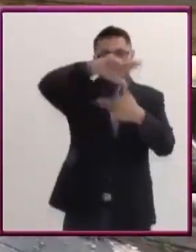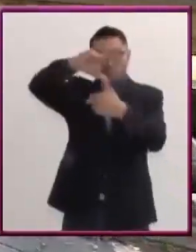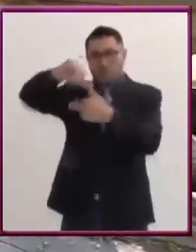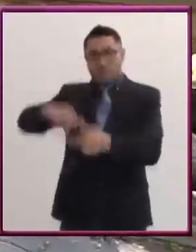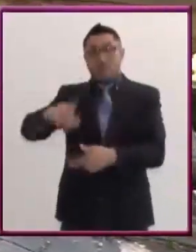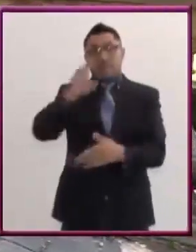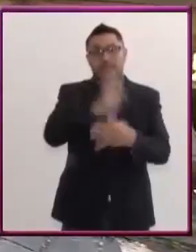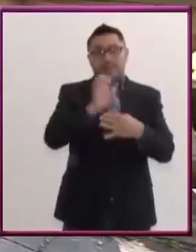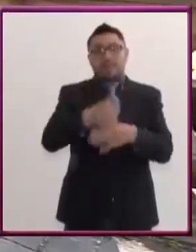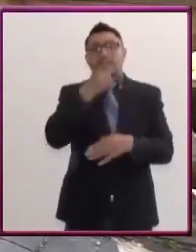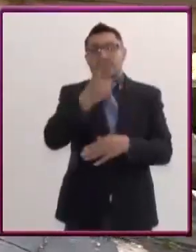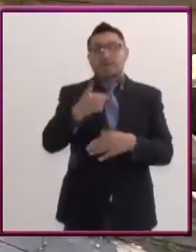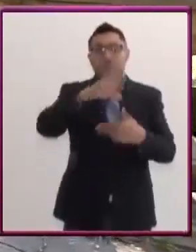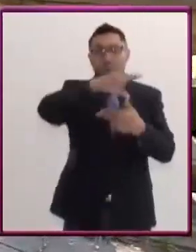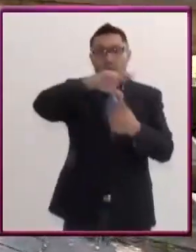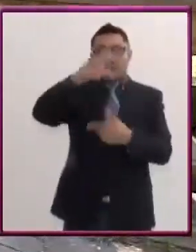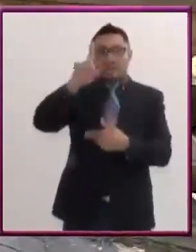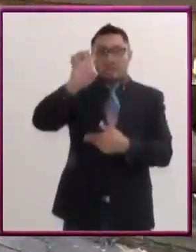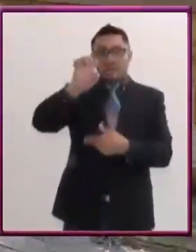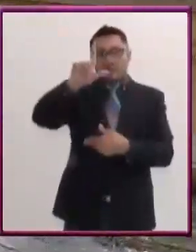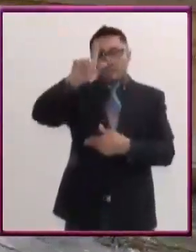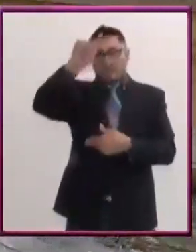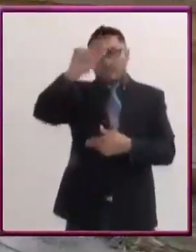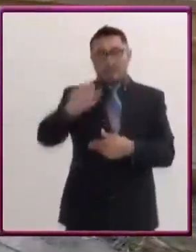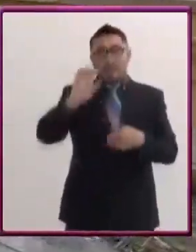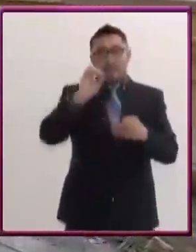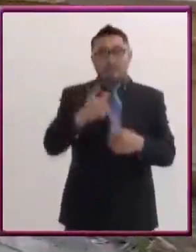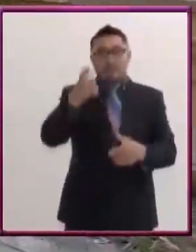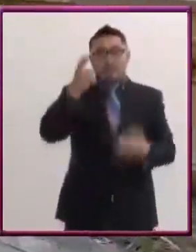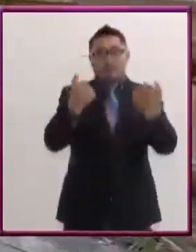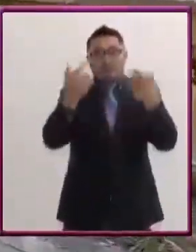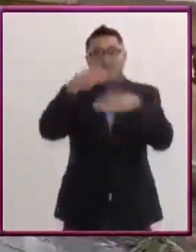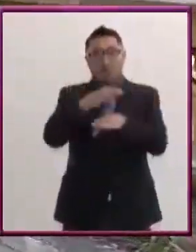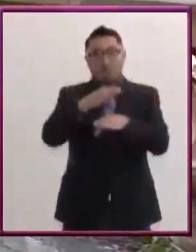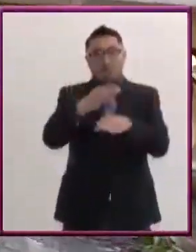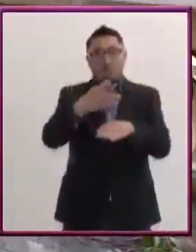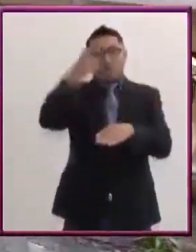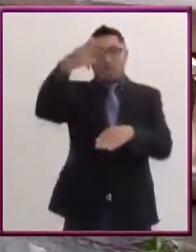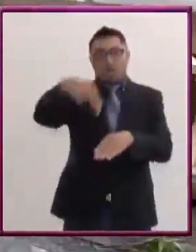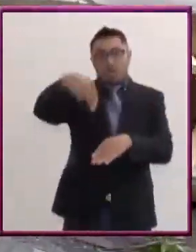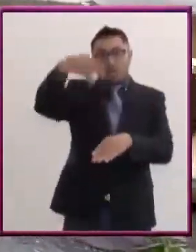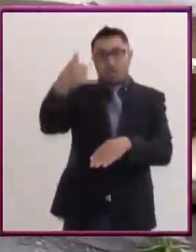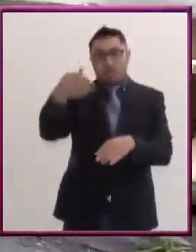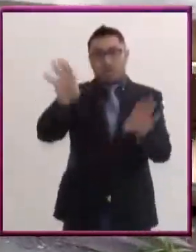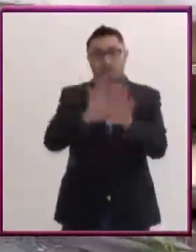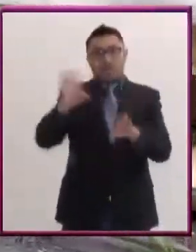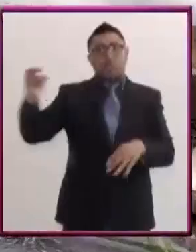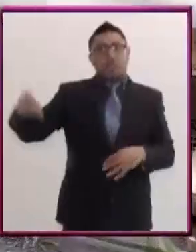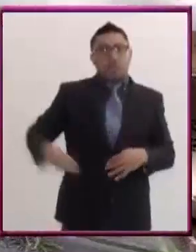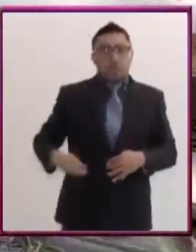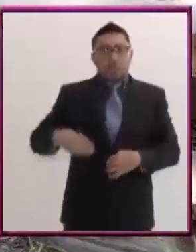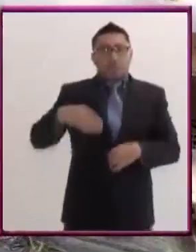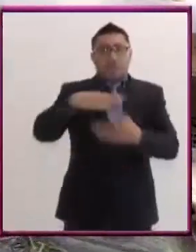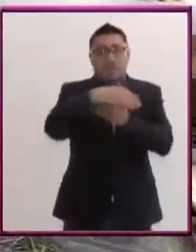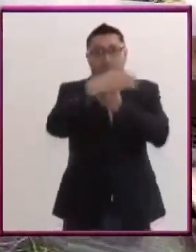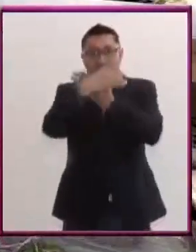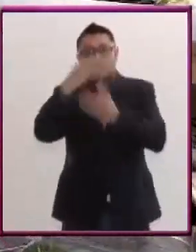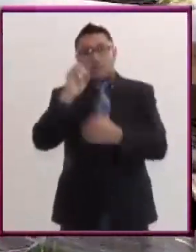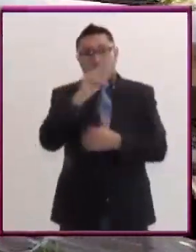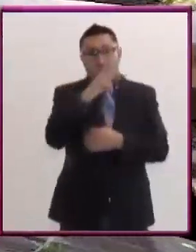que puedo decir que el huracán Delta o la caída de la bolsa de valores de Nueva York es culpa de una mariposa o de